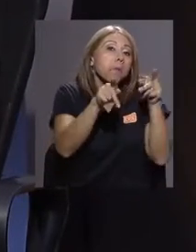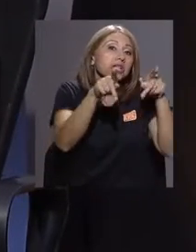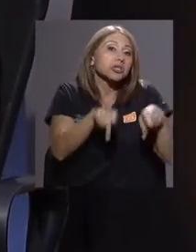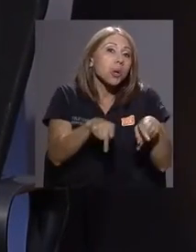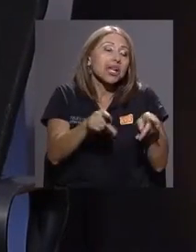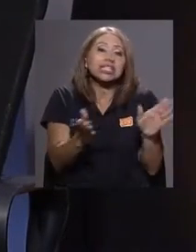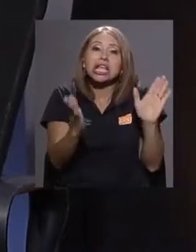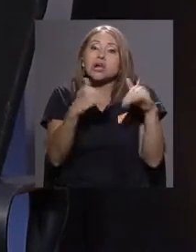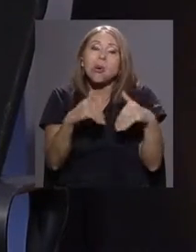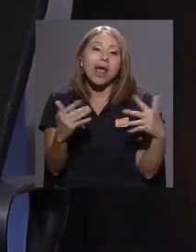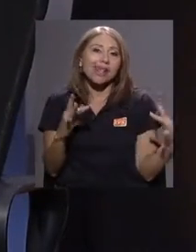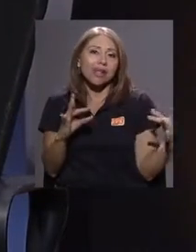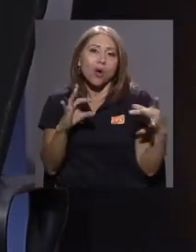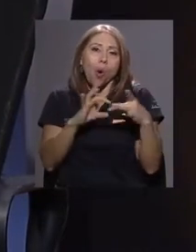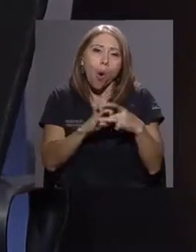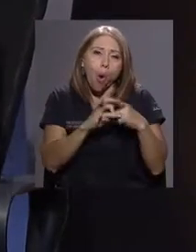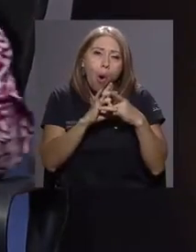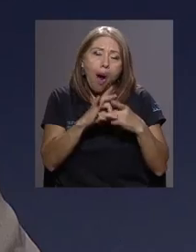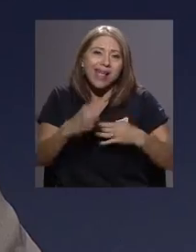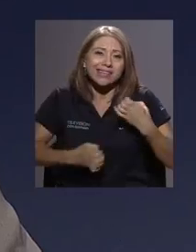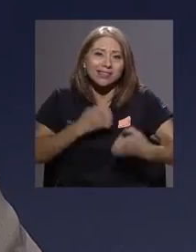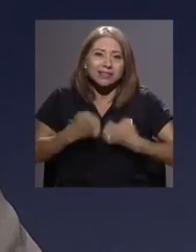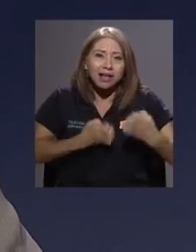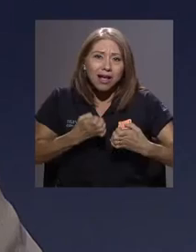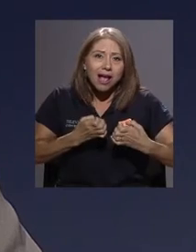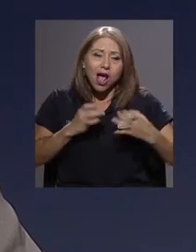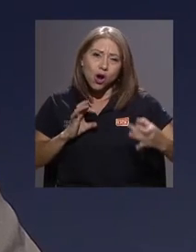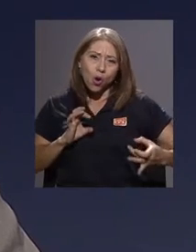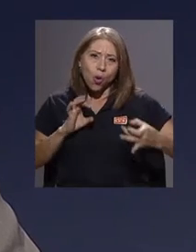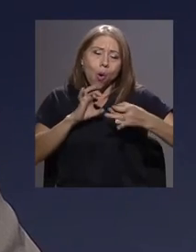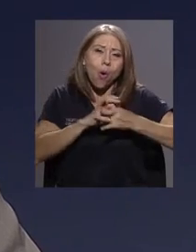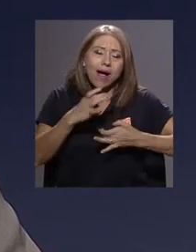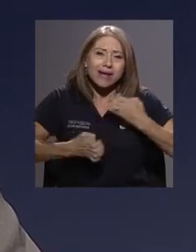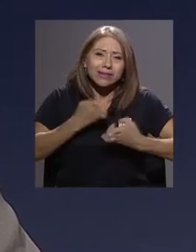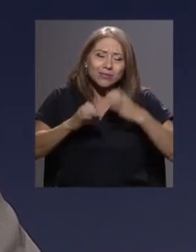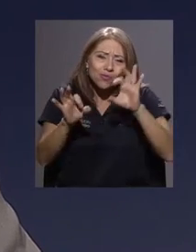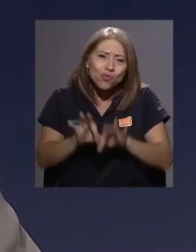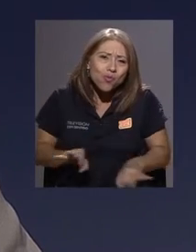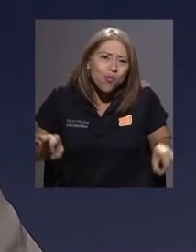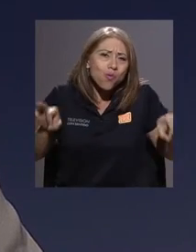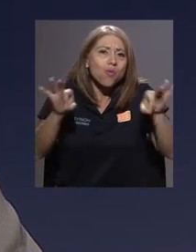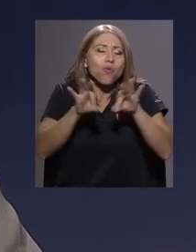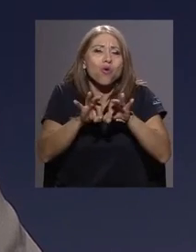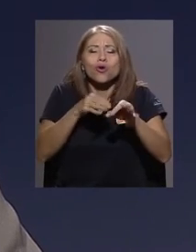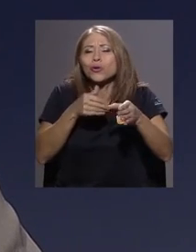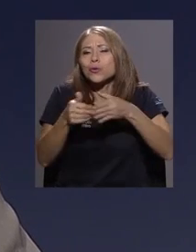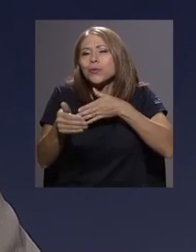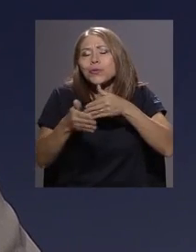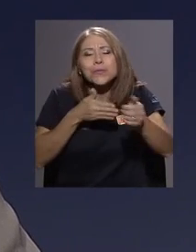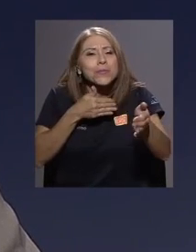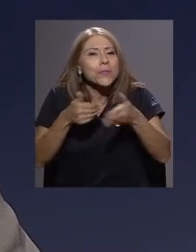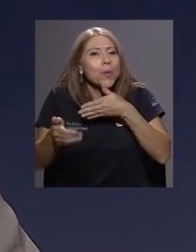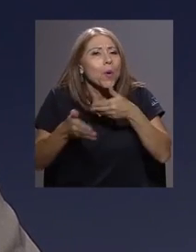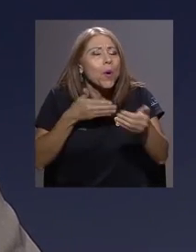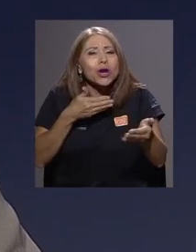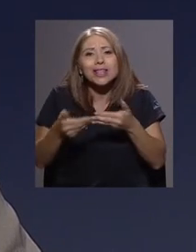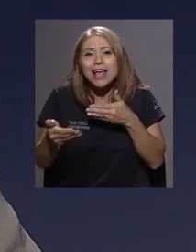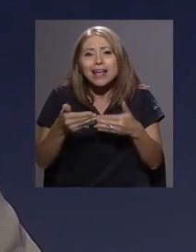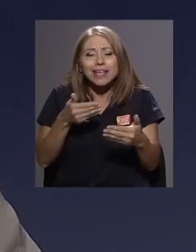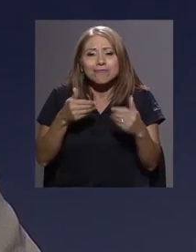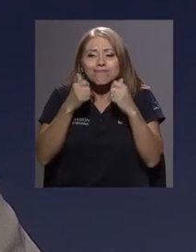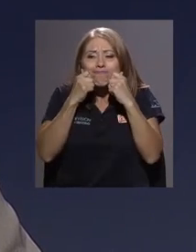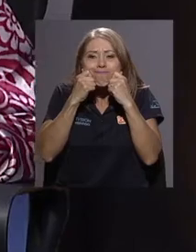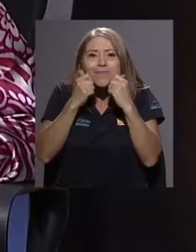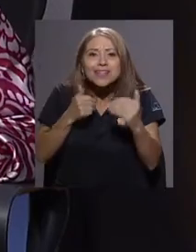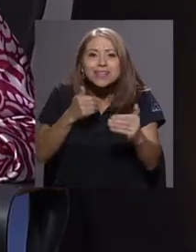conexión emocional para mí la conexión emocional es importantísima no importa la cercanía física